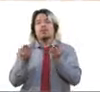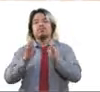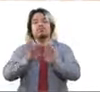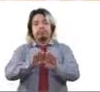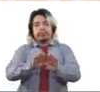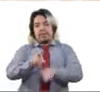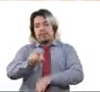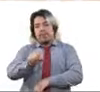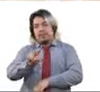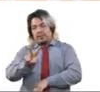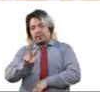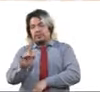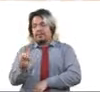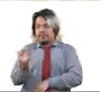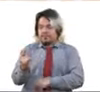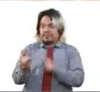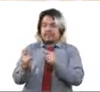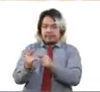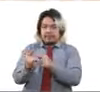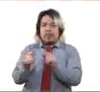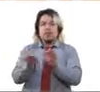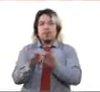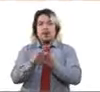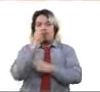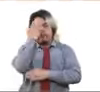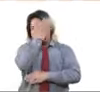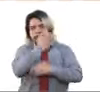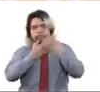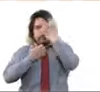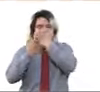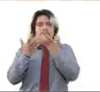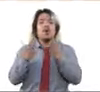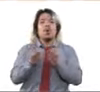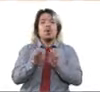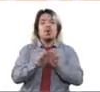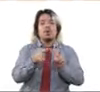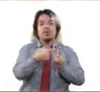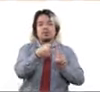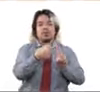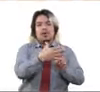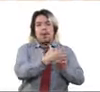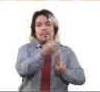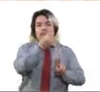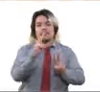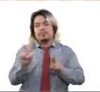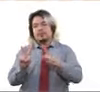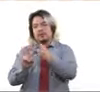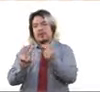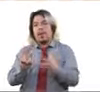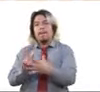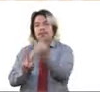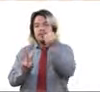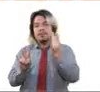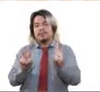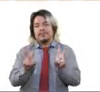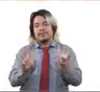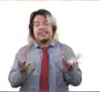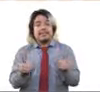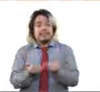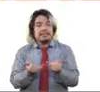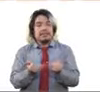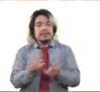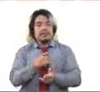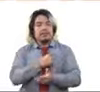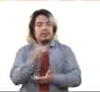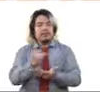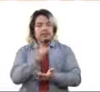julio, los mecanismos de evaluación van a ser mecanismos de pares, va a haber comisiones dictaminadoras integradas solamente